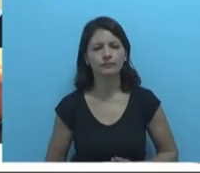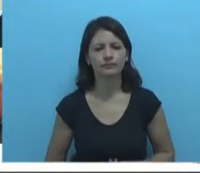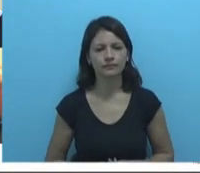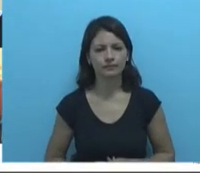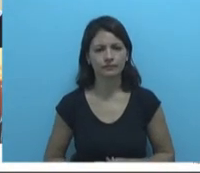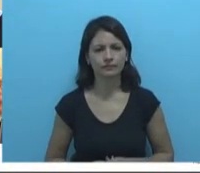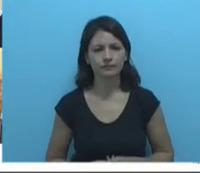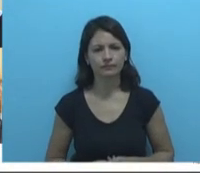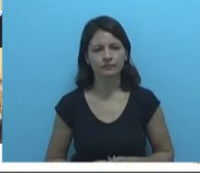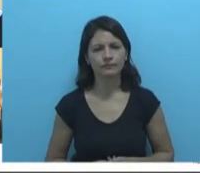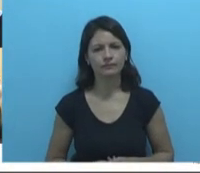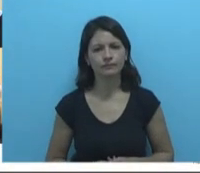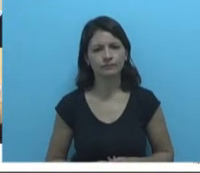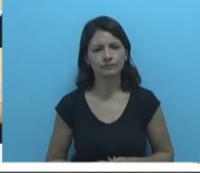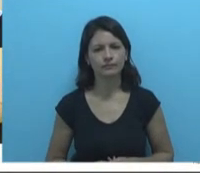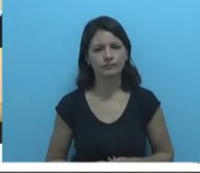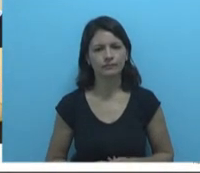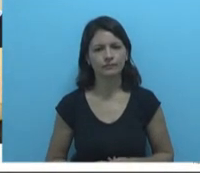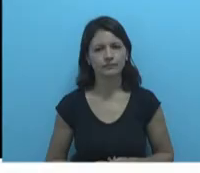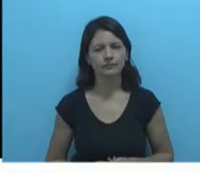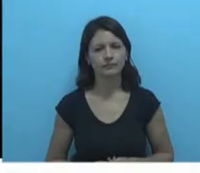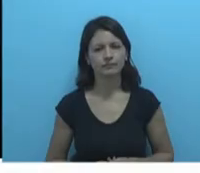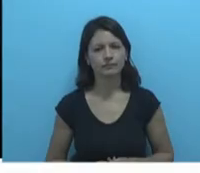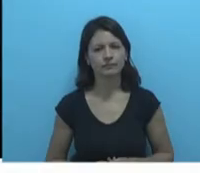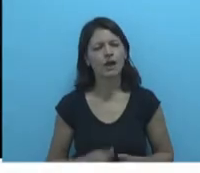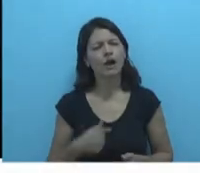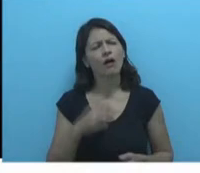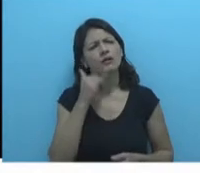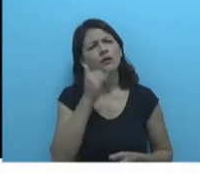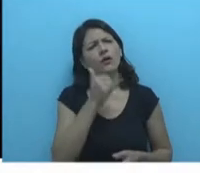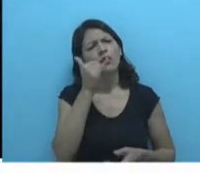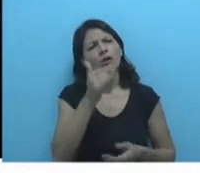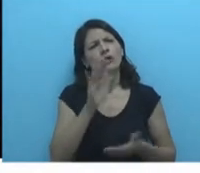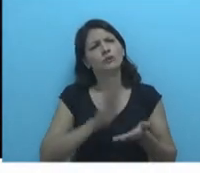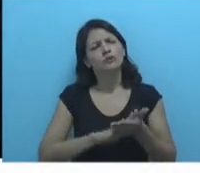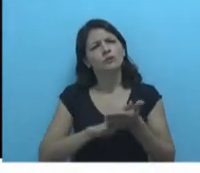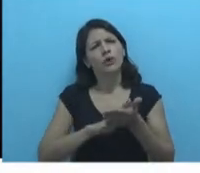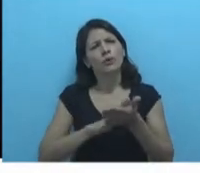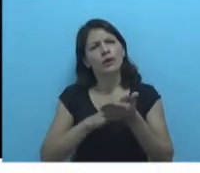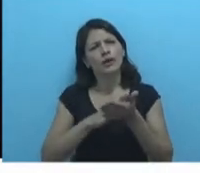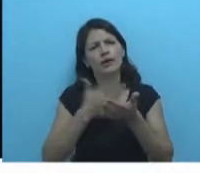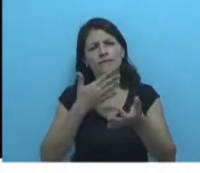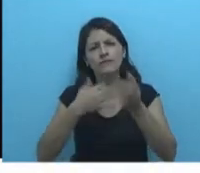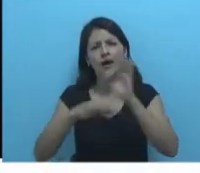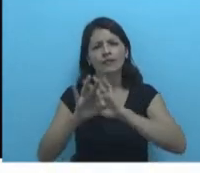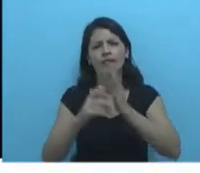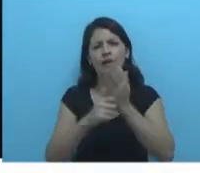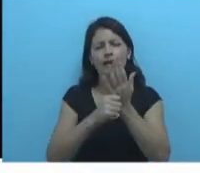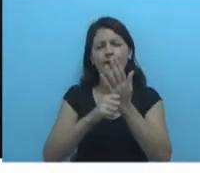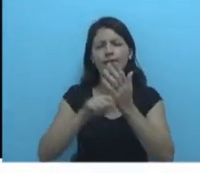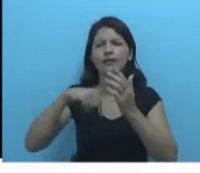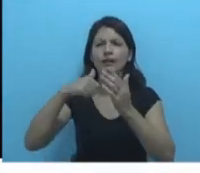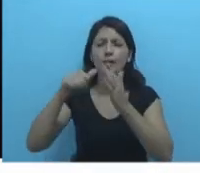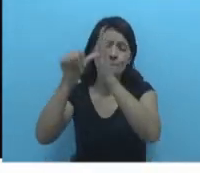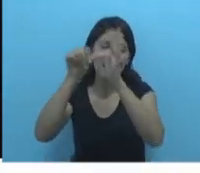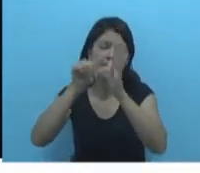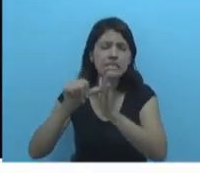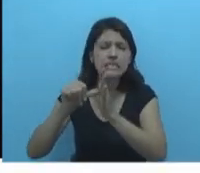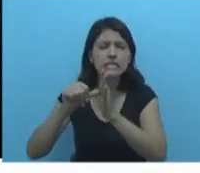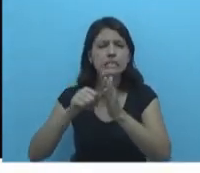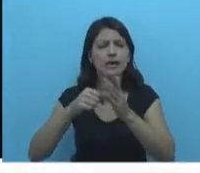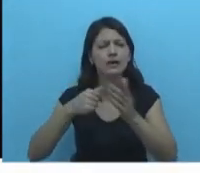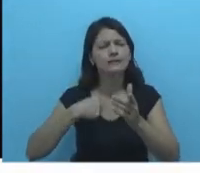Hablar de la historia de la exportación de la carne es hablar de la historia argentina prácticamente de los últimos 150